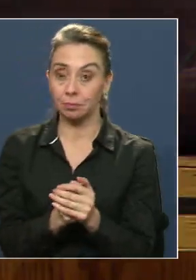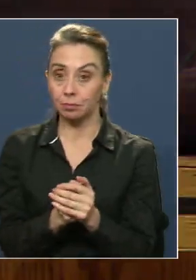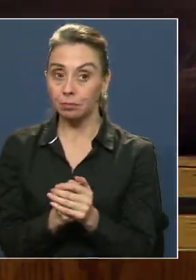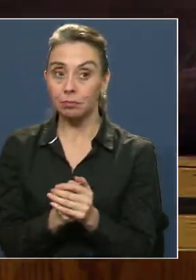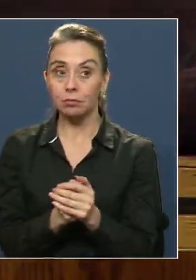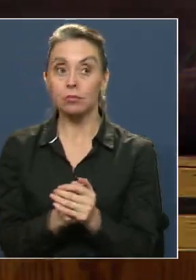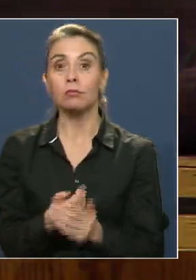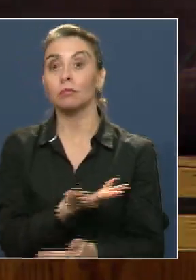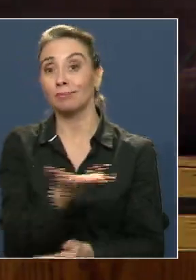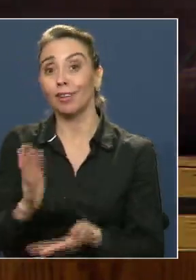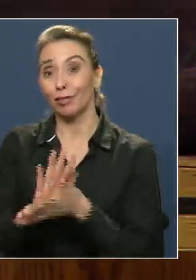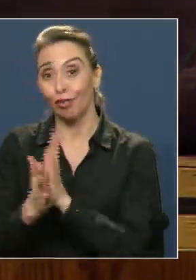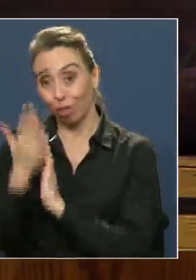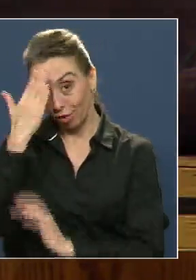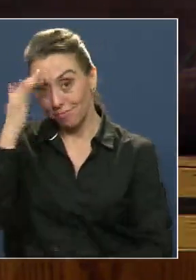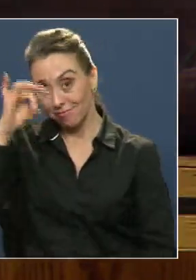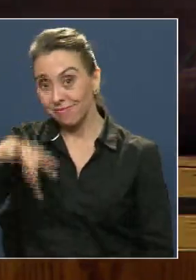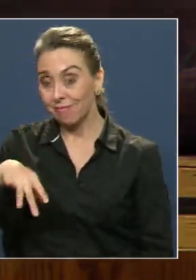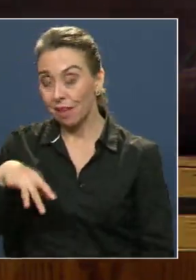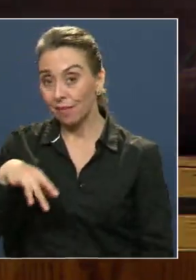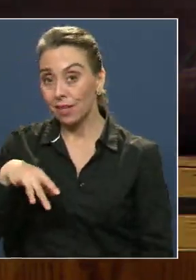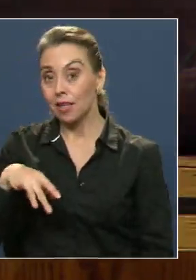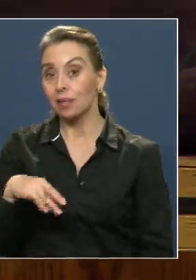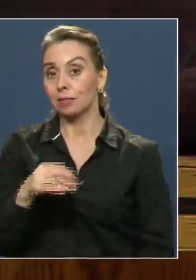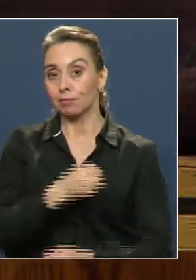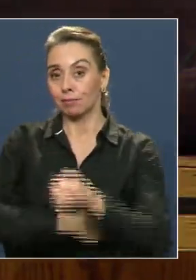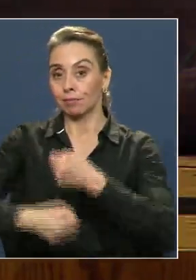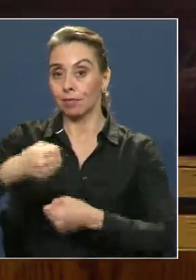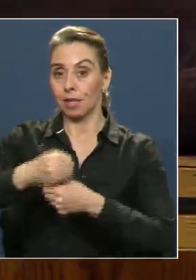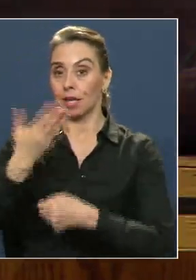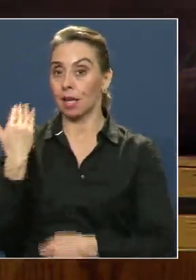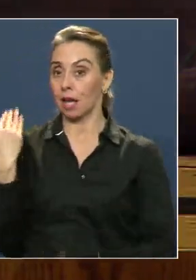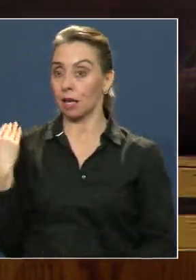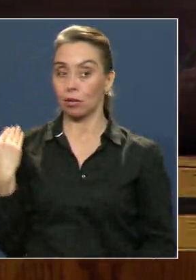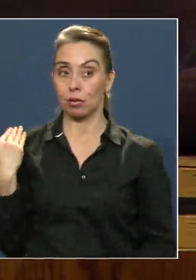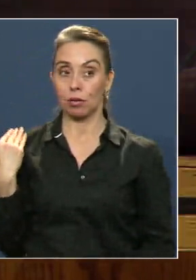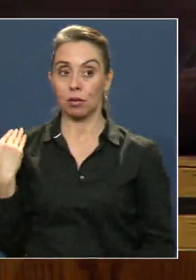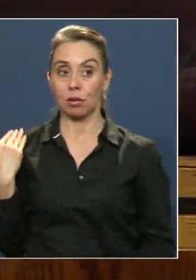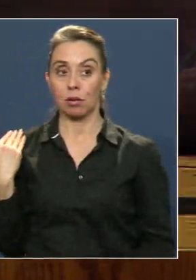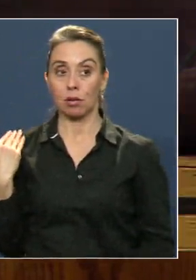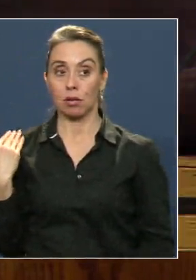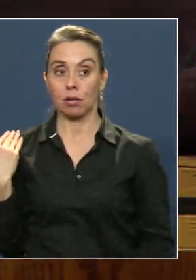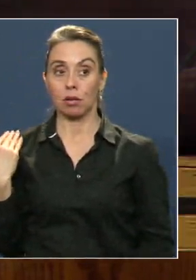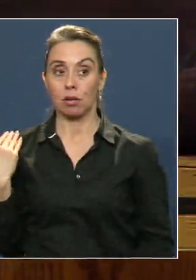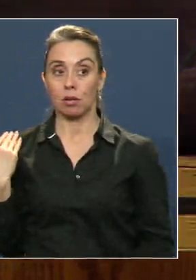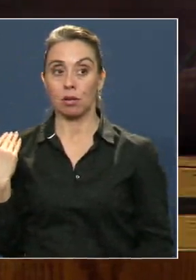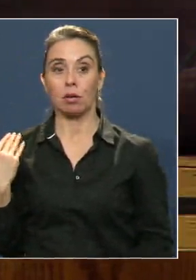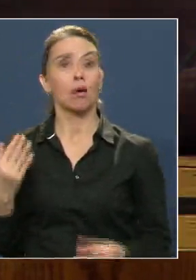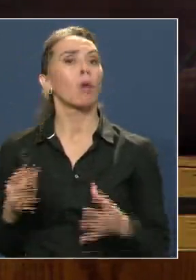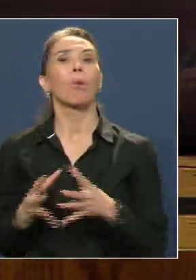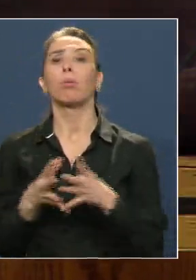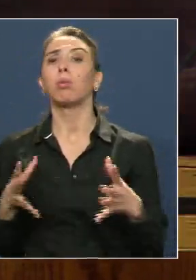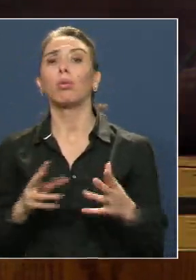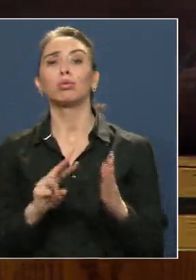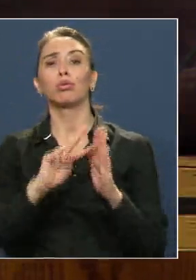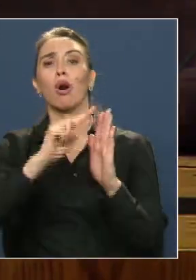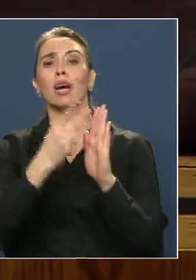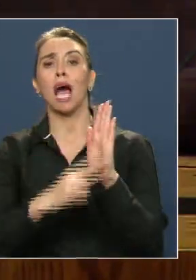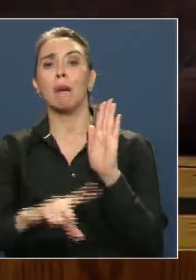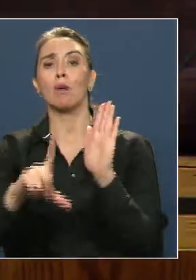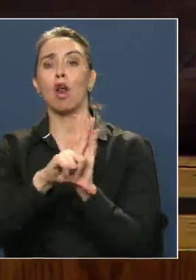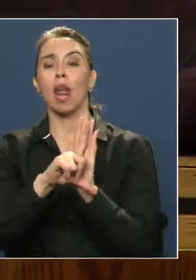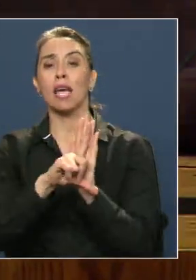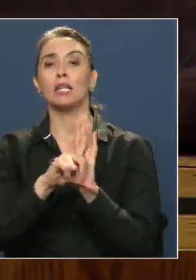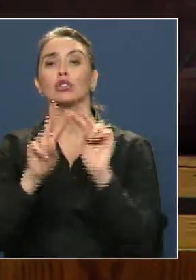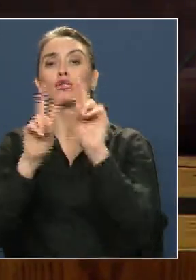Como todos conocemos, en los últimos años ha habido mucha modificación en la legislación sobre los